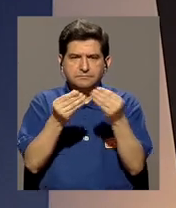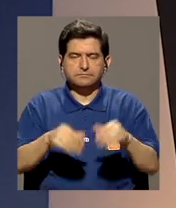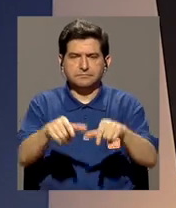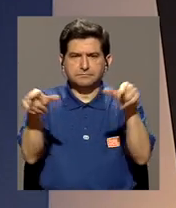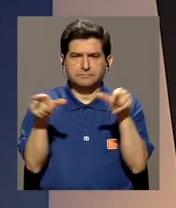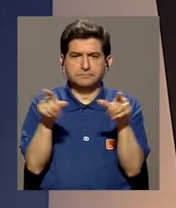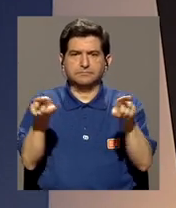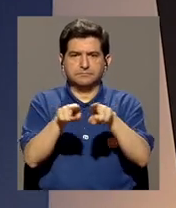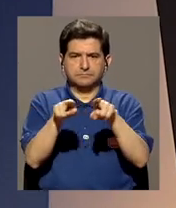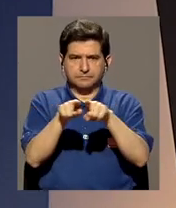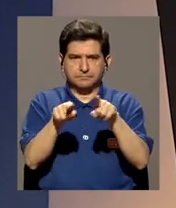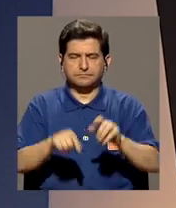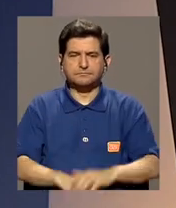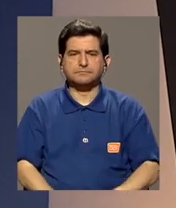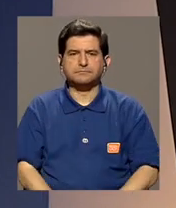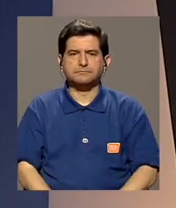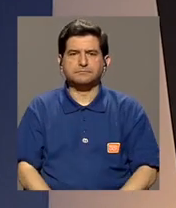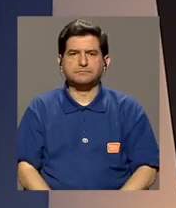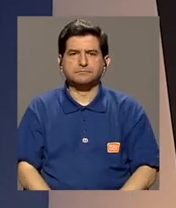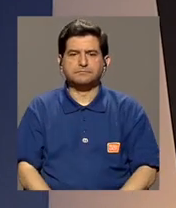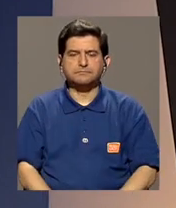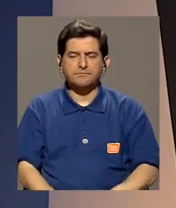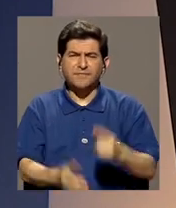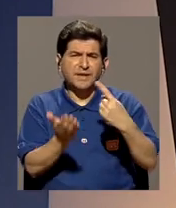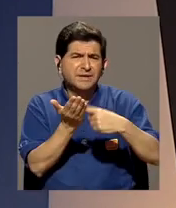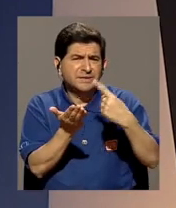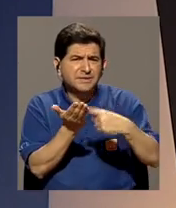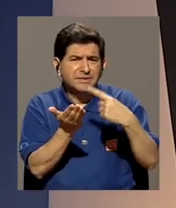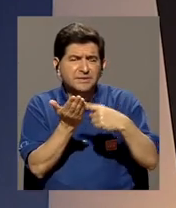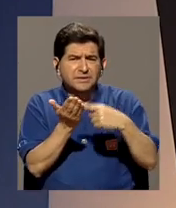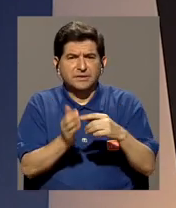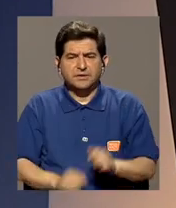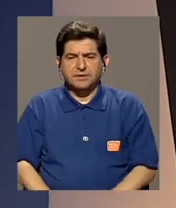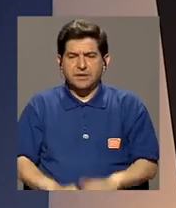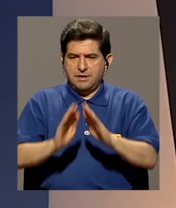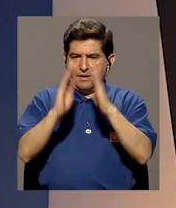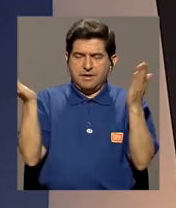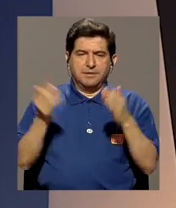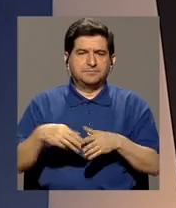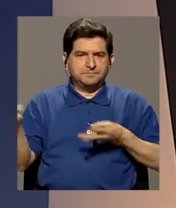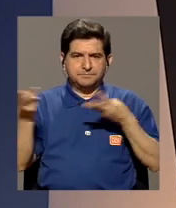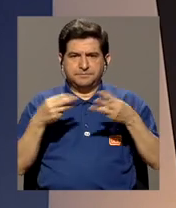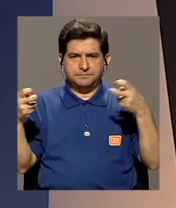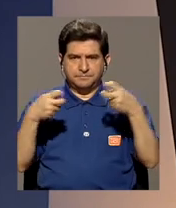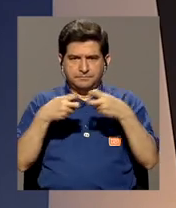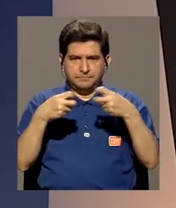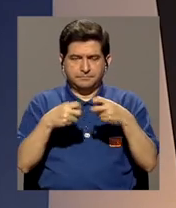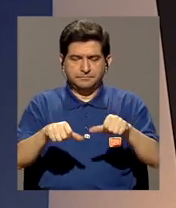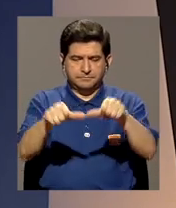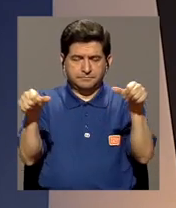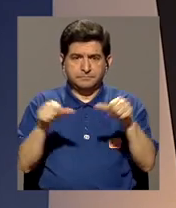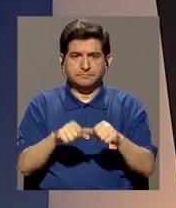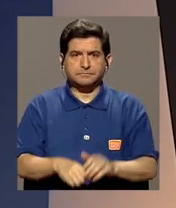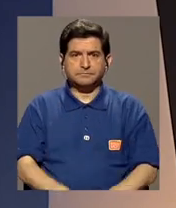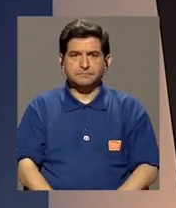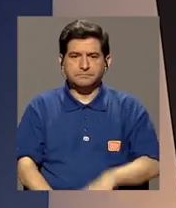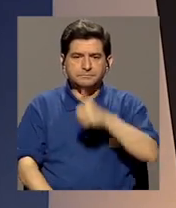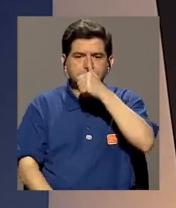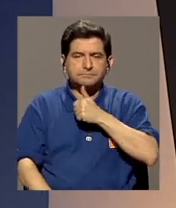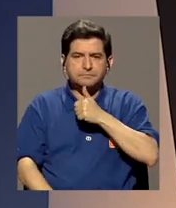local se discutió mucho la posibilidad de abrir el mercado eléctrico para que fuera el sector privado el que